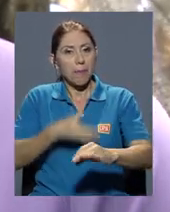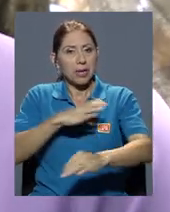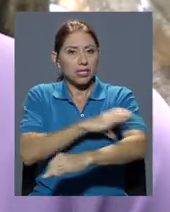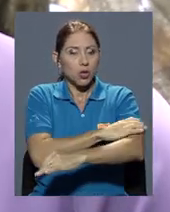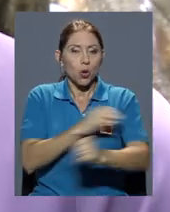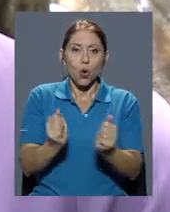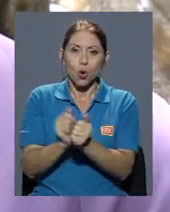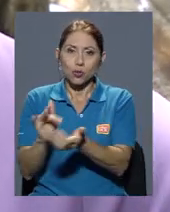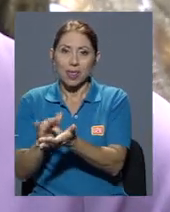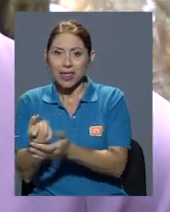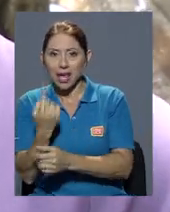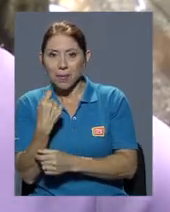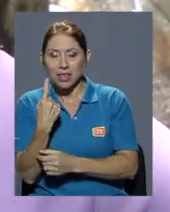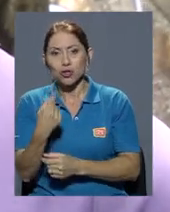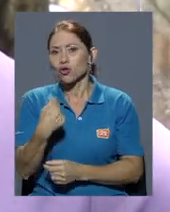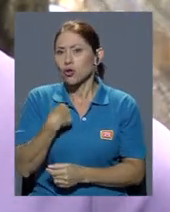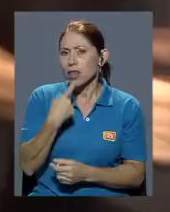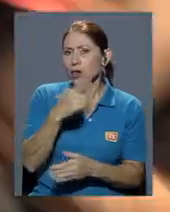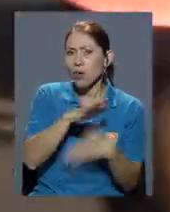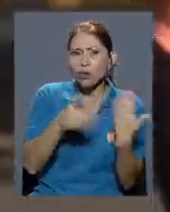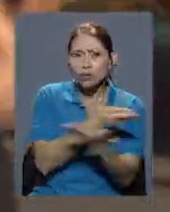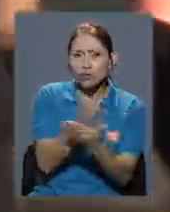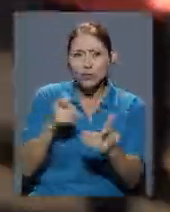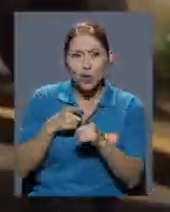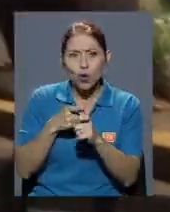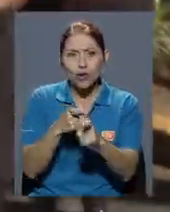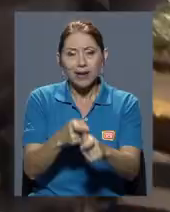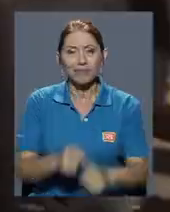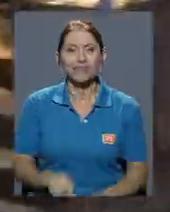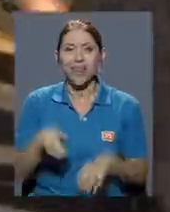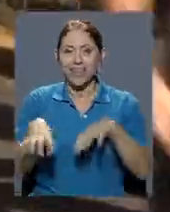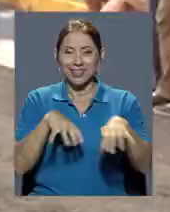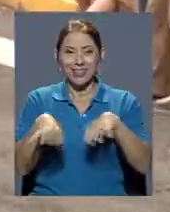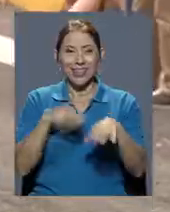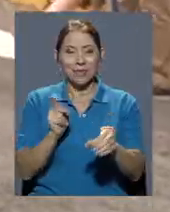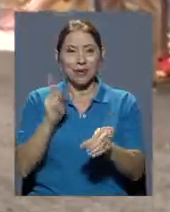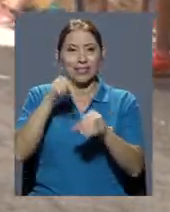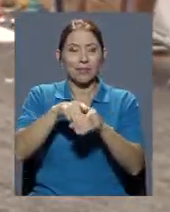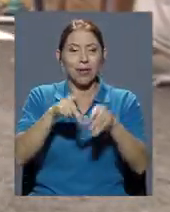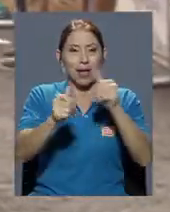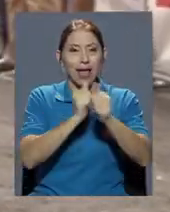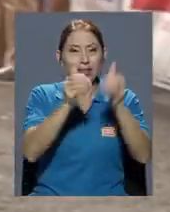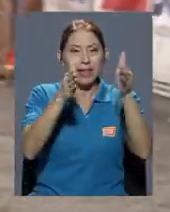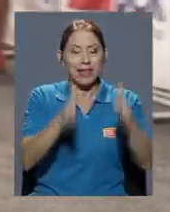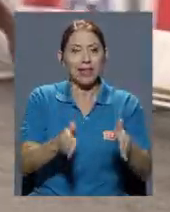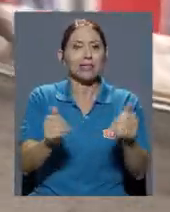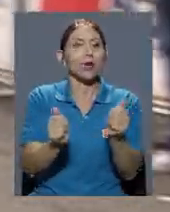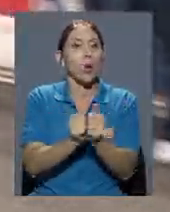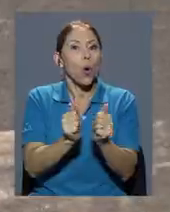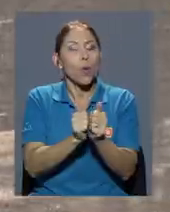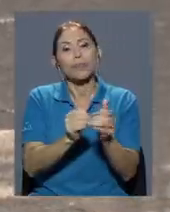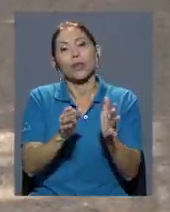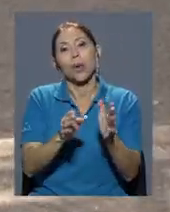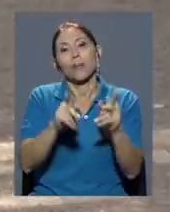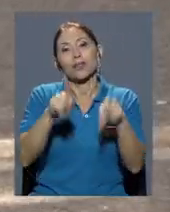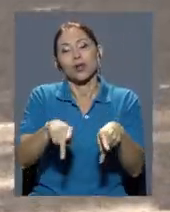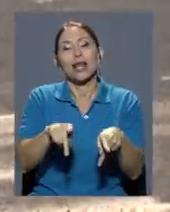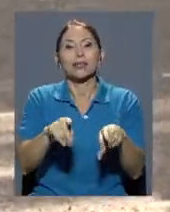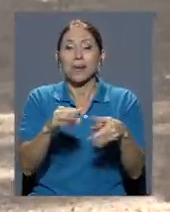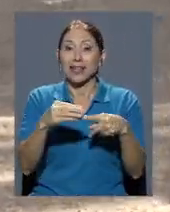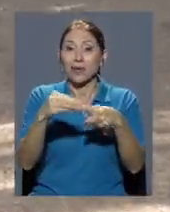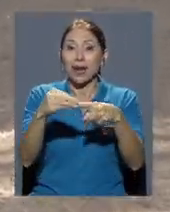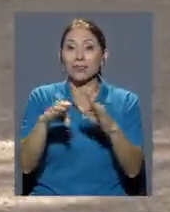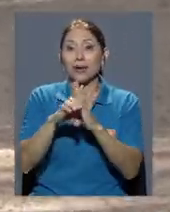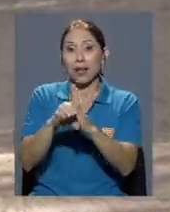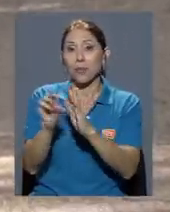medicamentos. Y eso es lo que yo le digo a todo el mundo, que corra. En la actividad participaron atletas con personajes muy particulares, como Moisés Corrales,